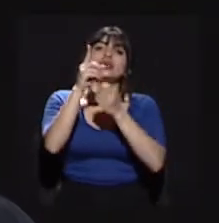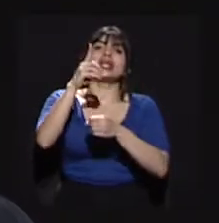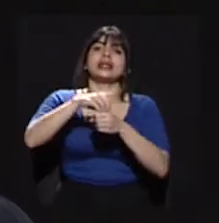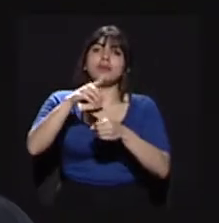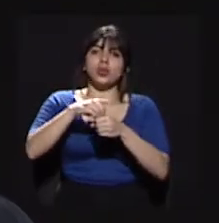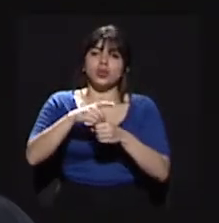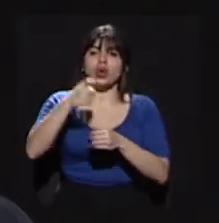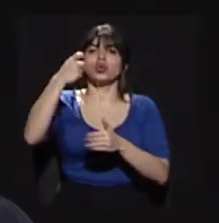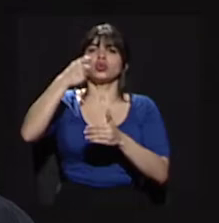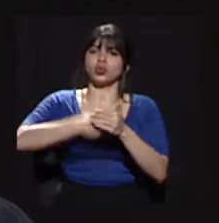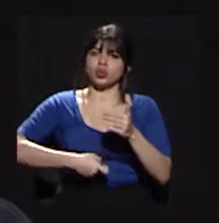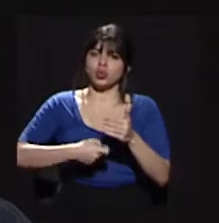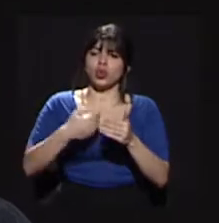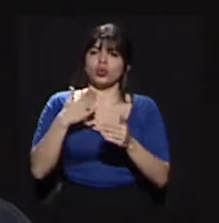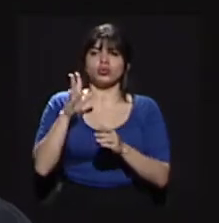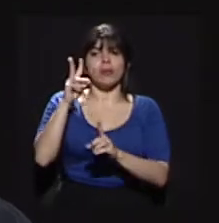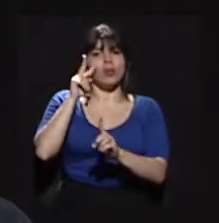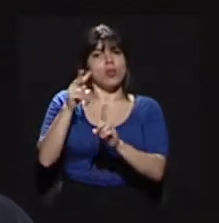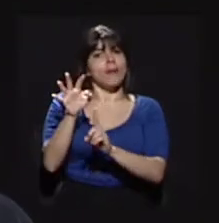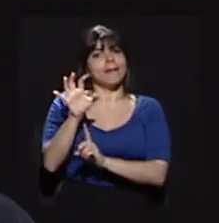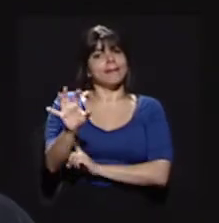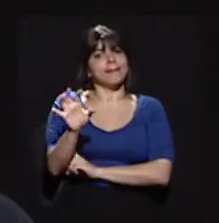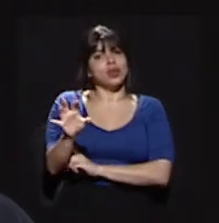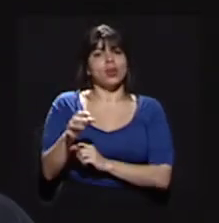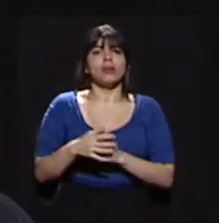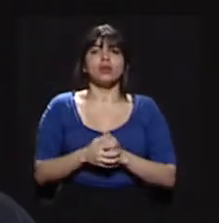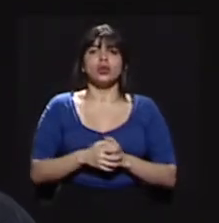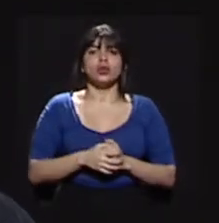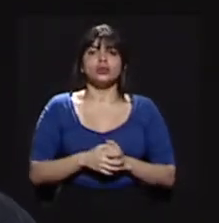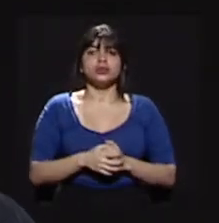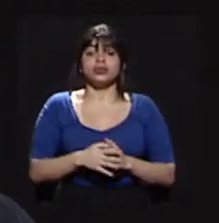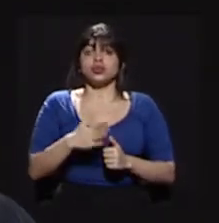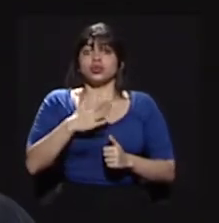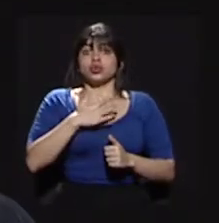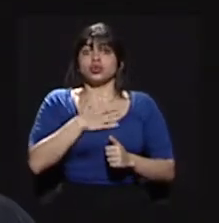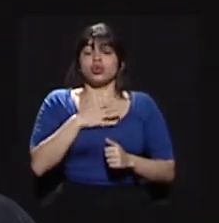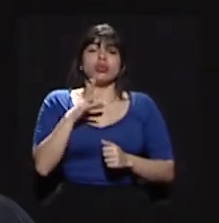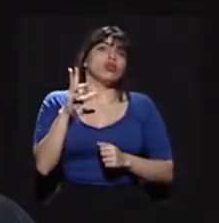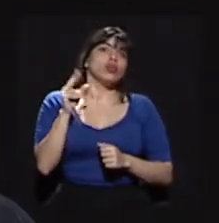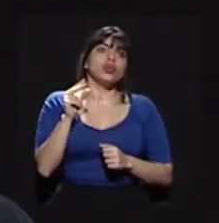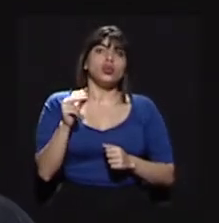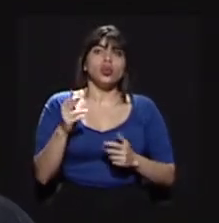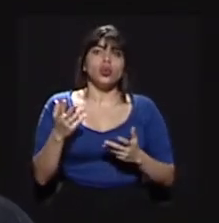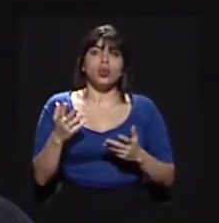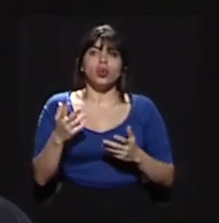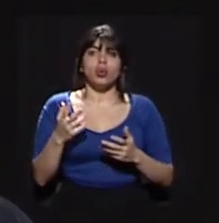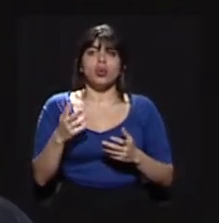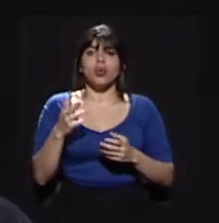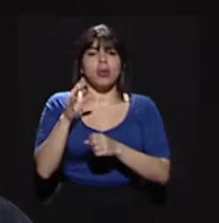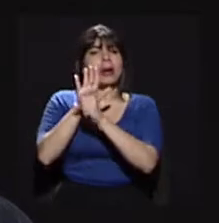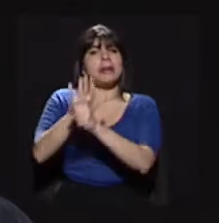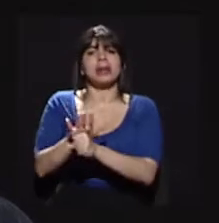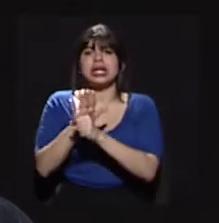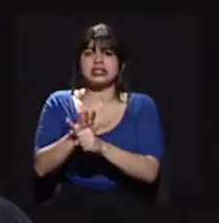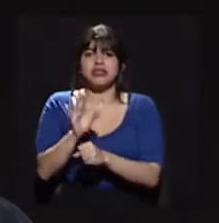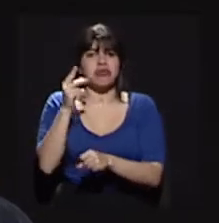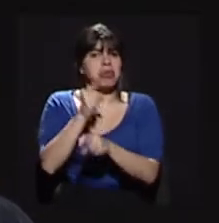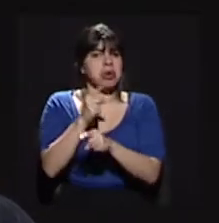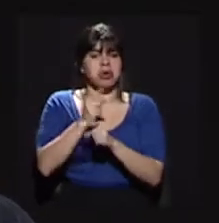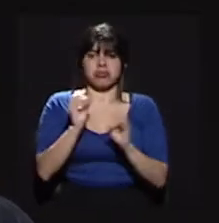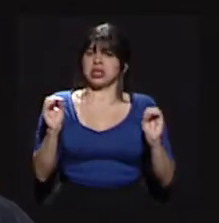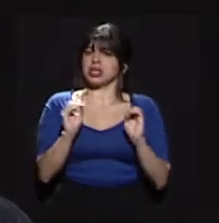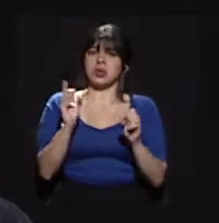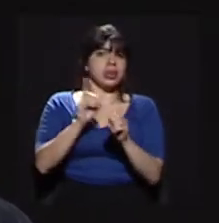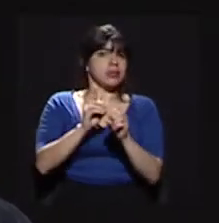recio con un punto de vista propio yo no le ando yo no ando presionando indebidamente a